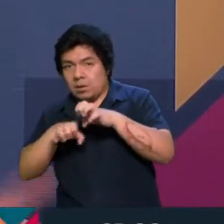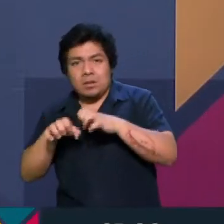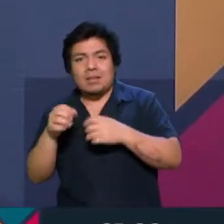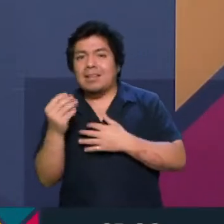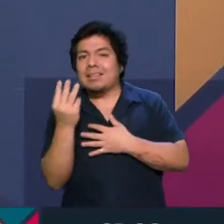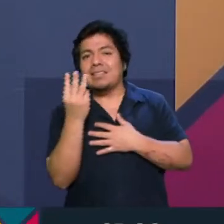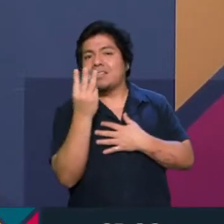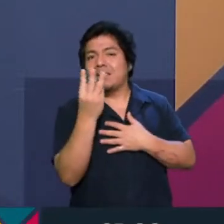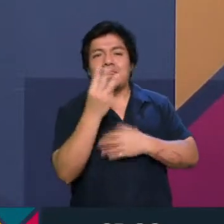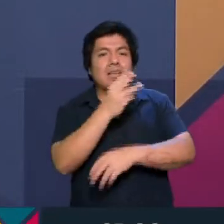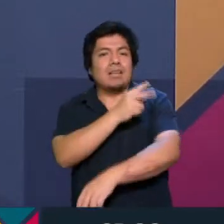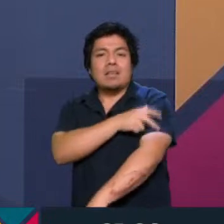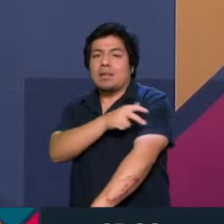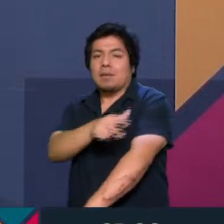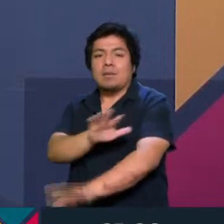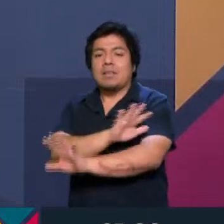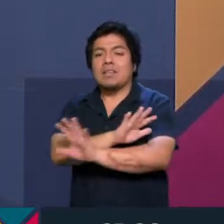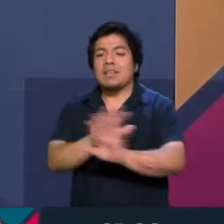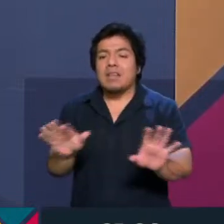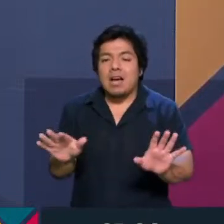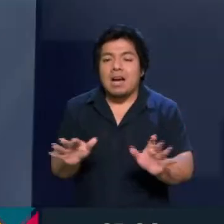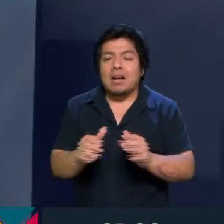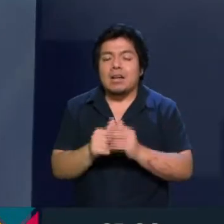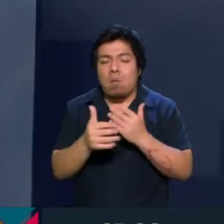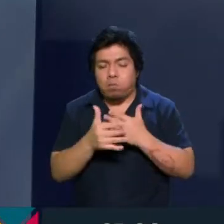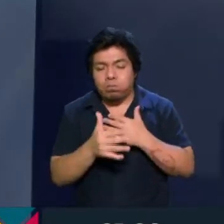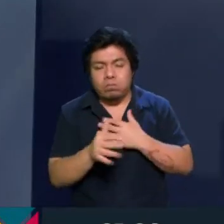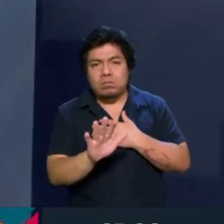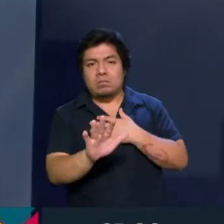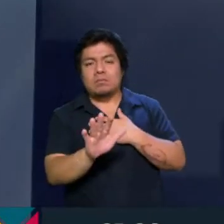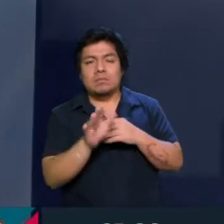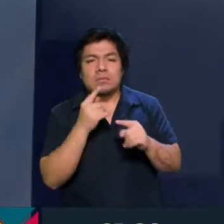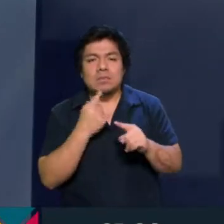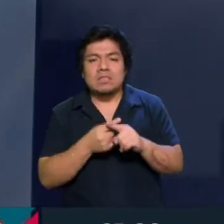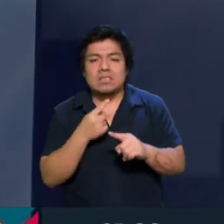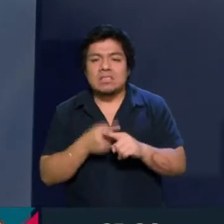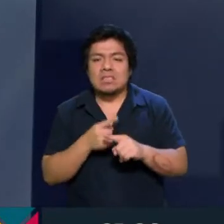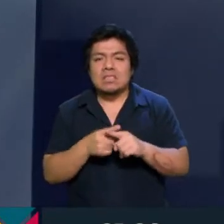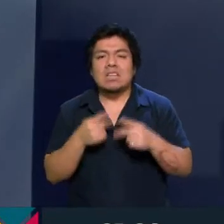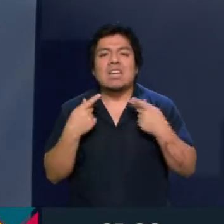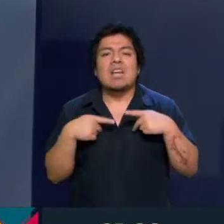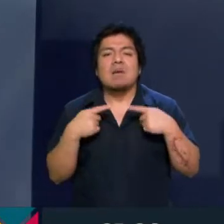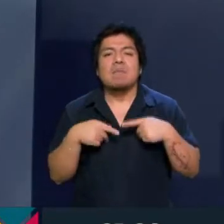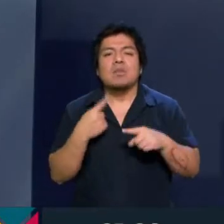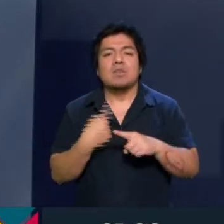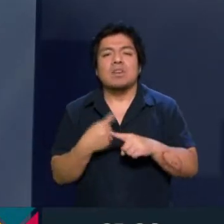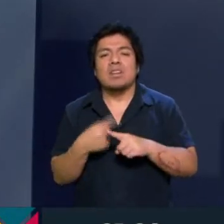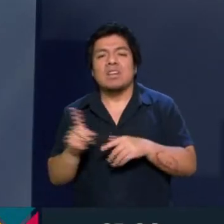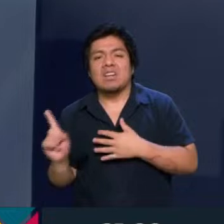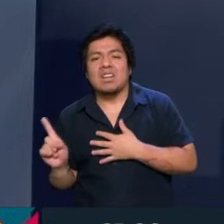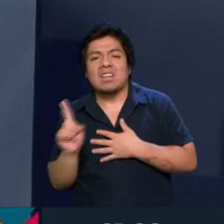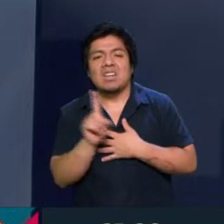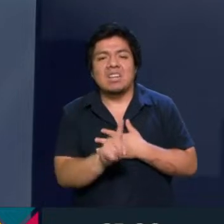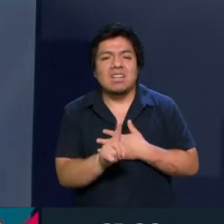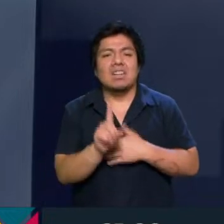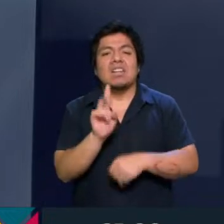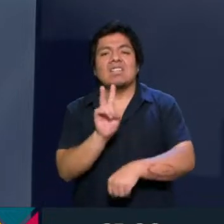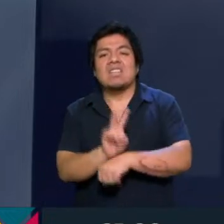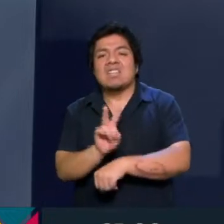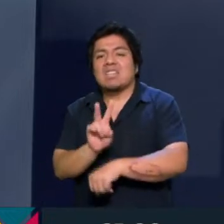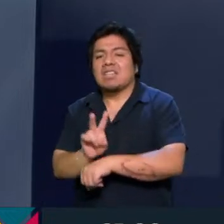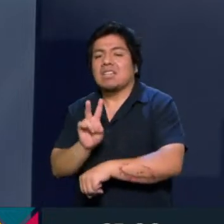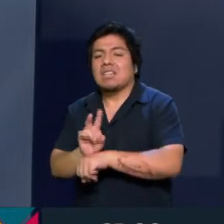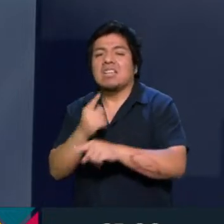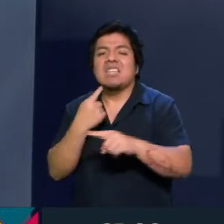tripartito y está equilibrado. Antes de avanzar más, ¿quién pone a esas personas? ¿Quién lo decide? ¿Quién va a estar vigilando